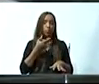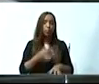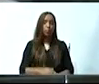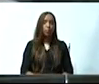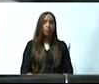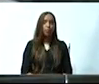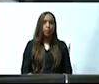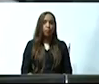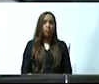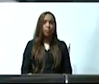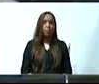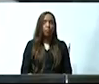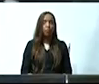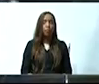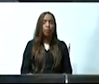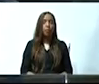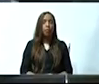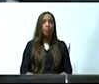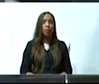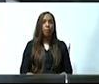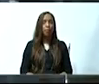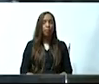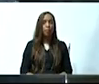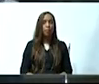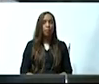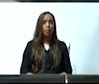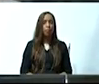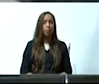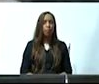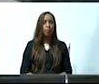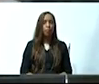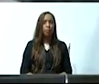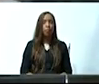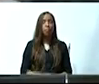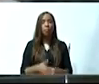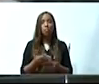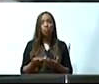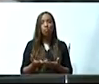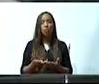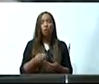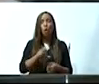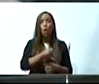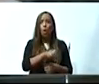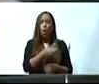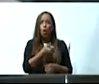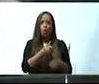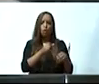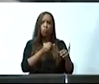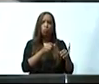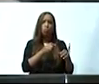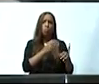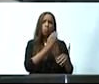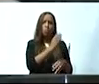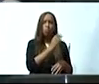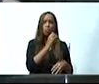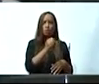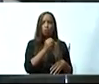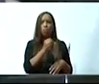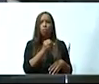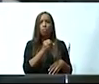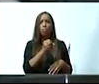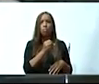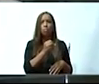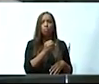tenga que migrar su matriz de fuel oil y otros combustibles que son costosos a gas natural y que los